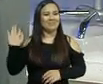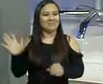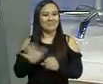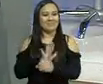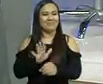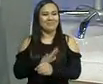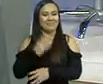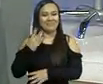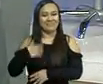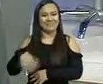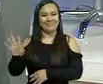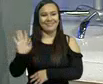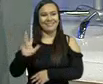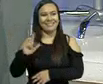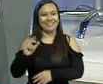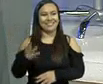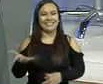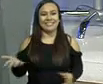para